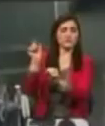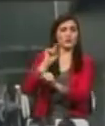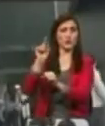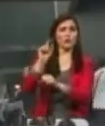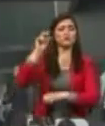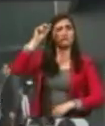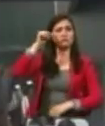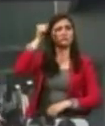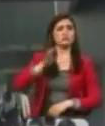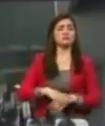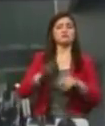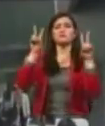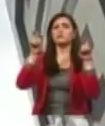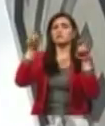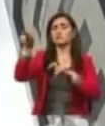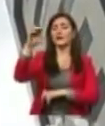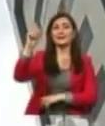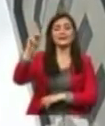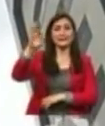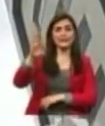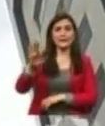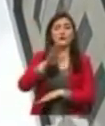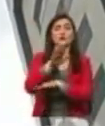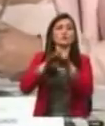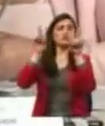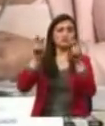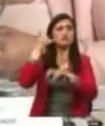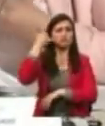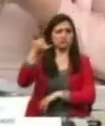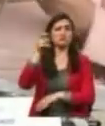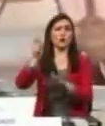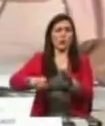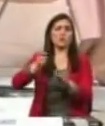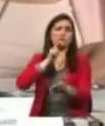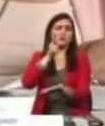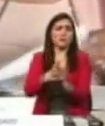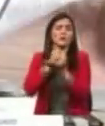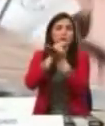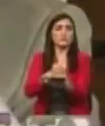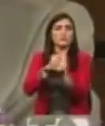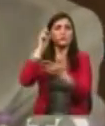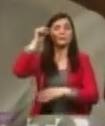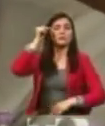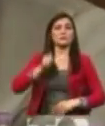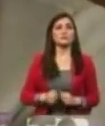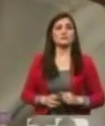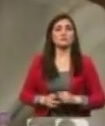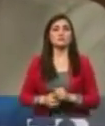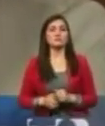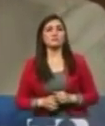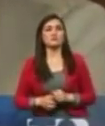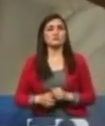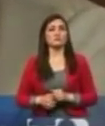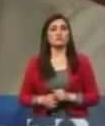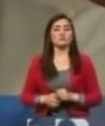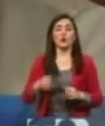a un juez por el caso que involucra a la Corporación Nacional de Telecomunicaciones, dijo haberlo hecho en beneficio del Estado. Pues este tema fue un momento